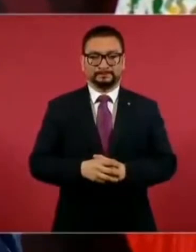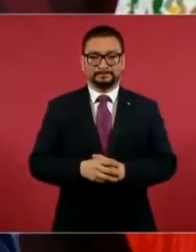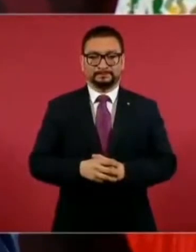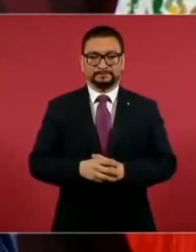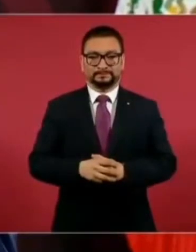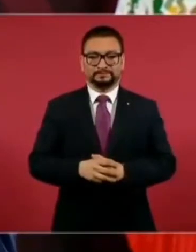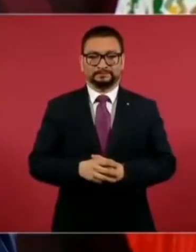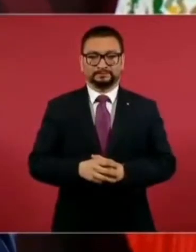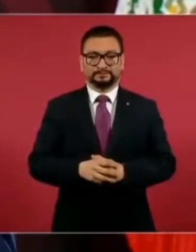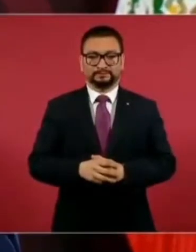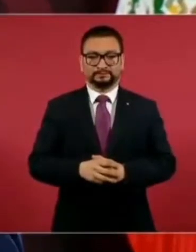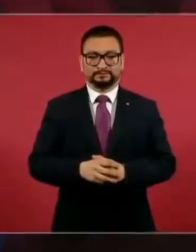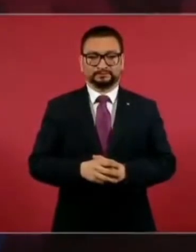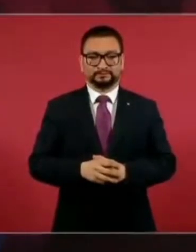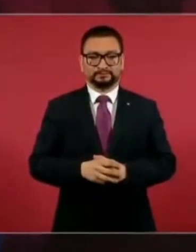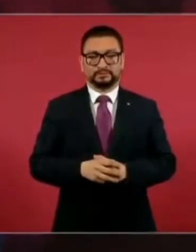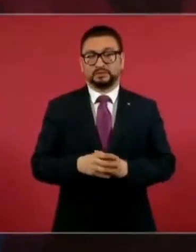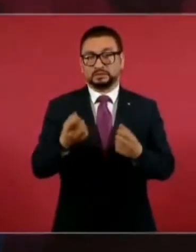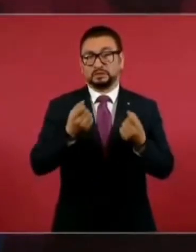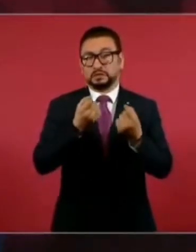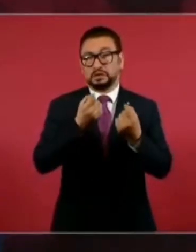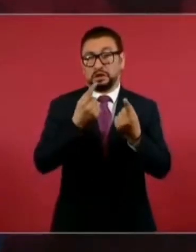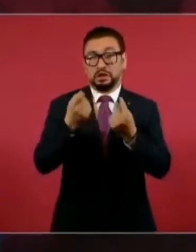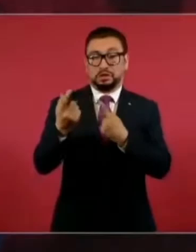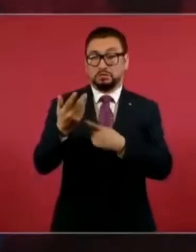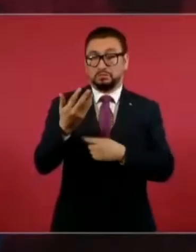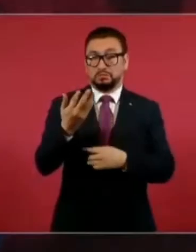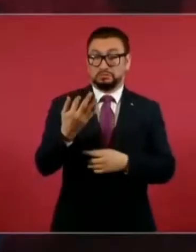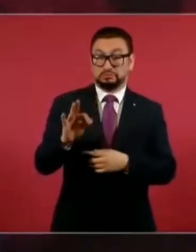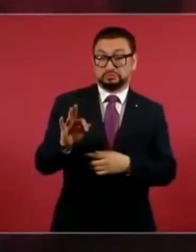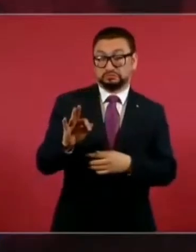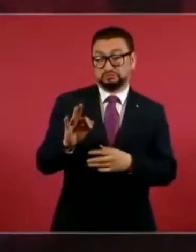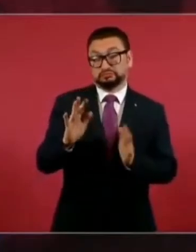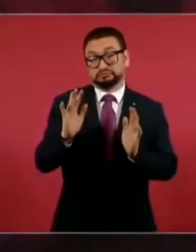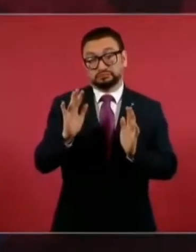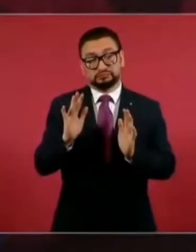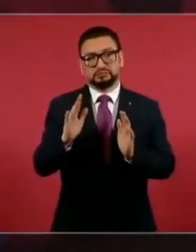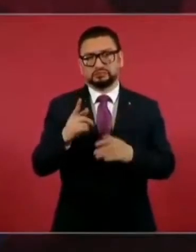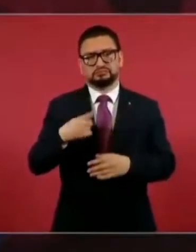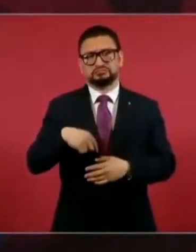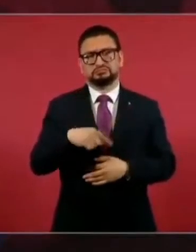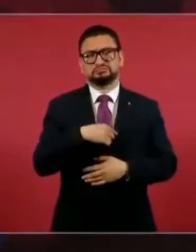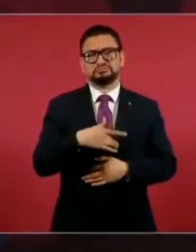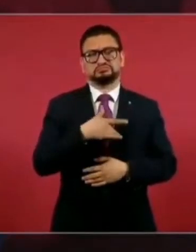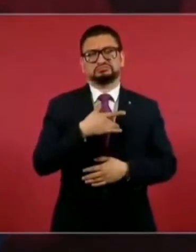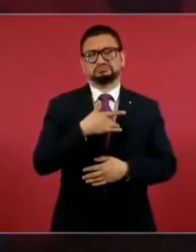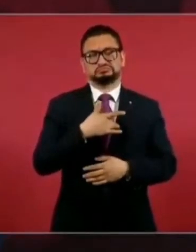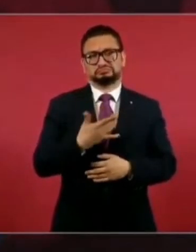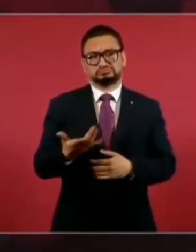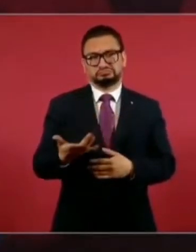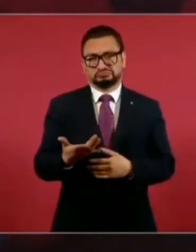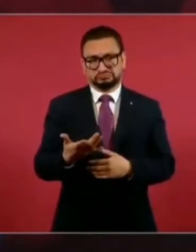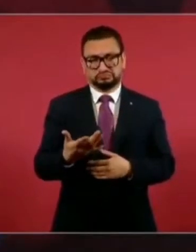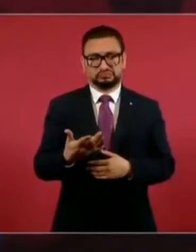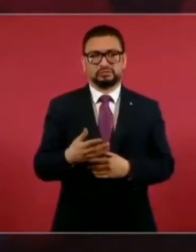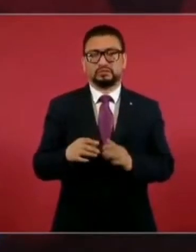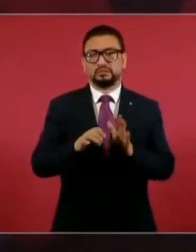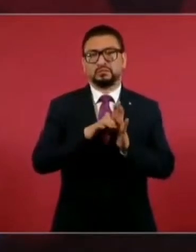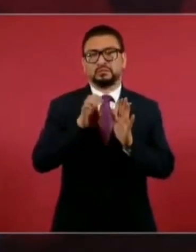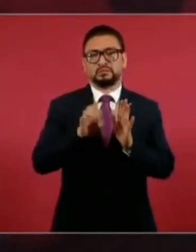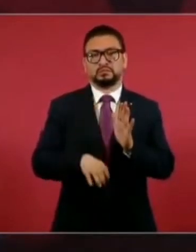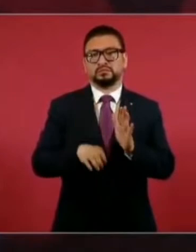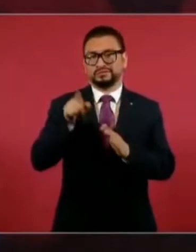y las traiciones pues no han hecho mella. En el caso